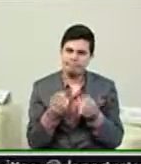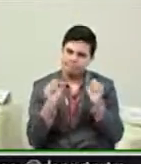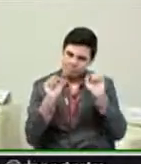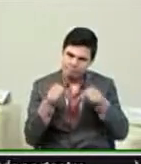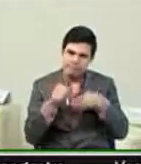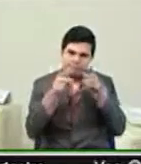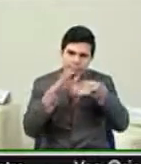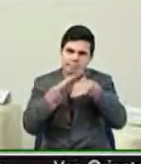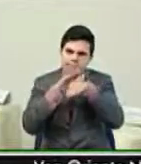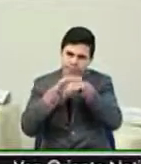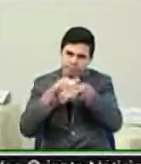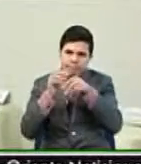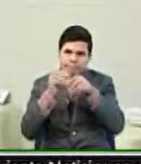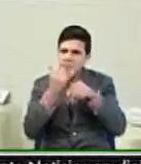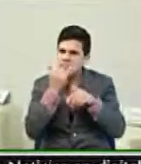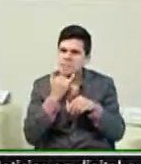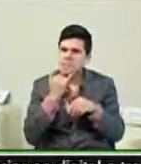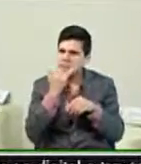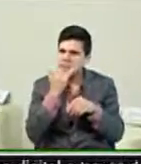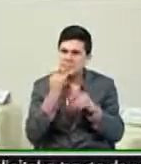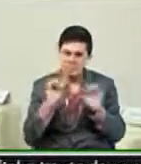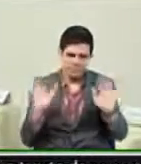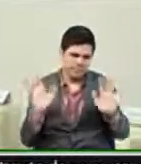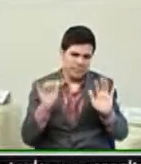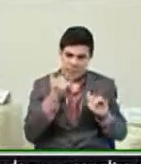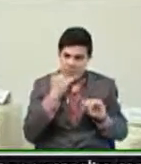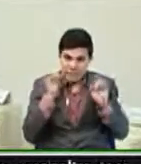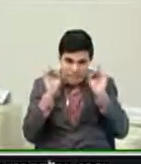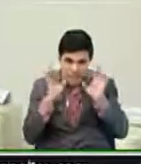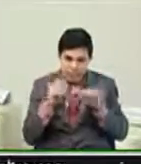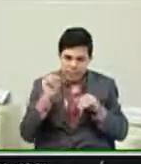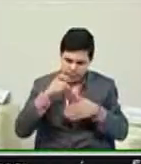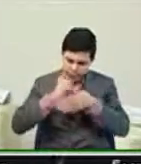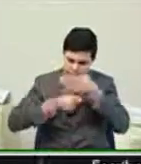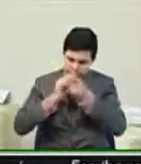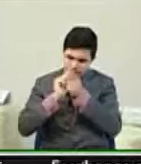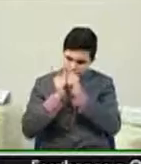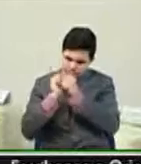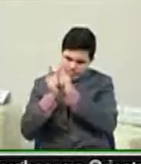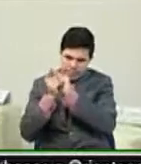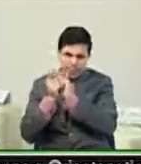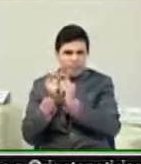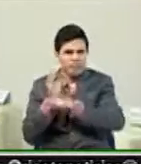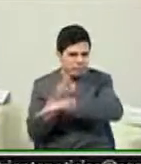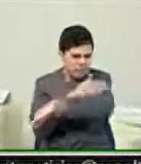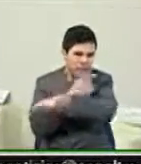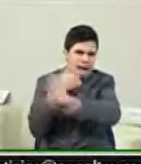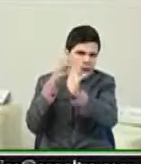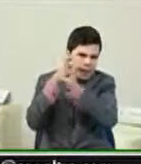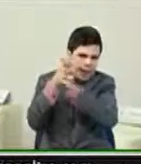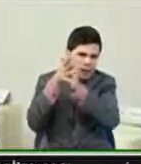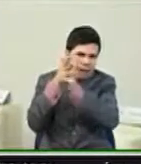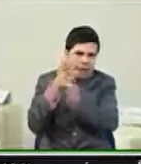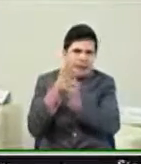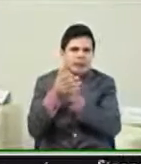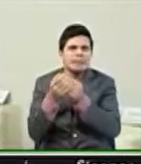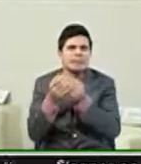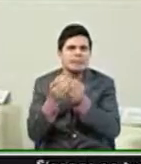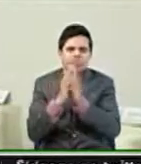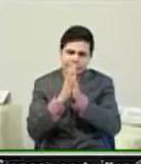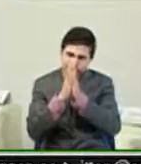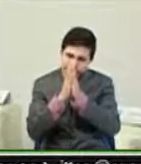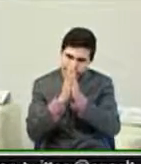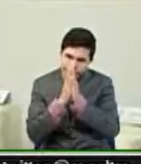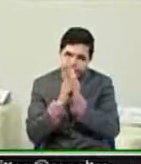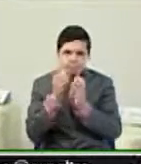invitamos, digamos, a quienes cometieron ese terrible error a enmendarlo, como lo decía ayer el general, a que por favor